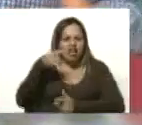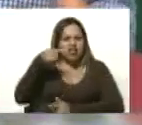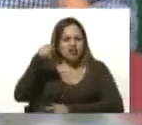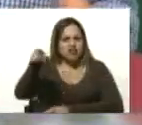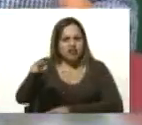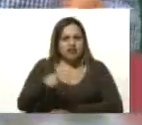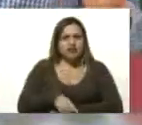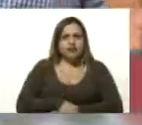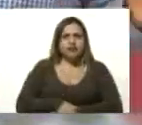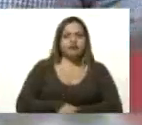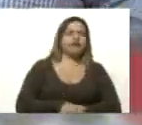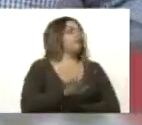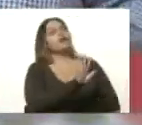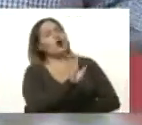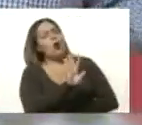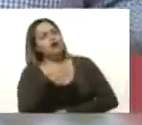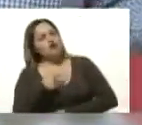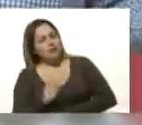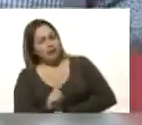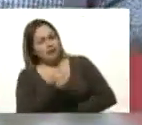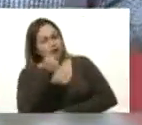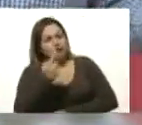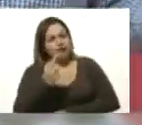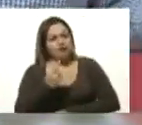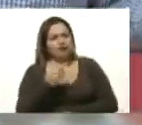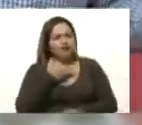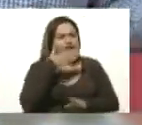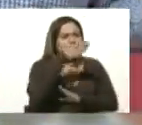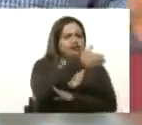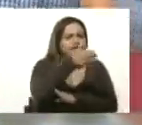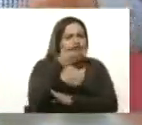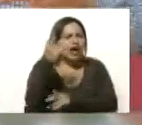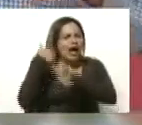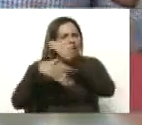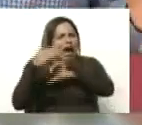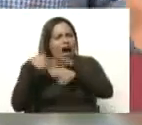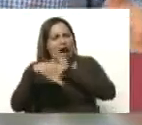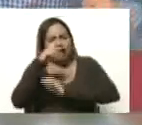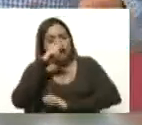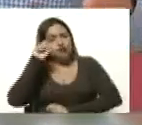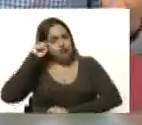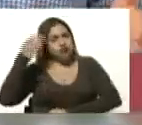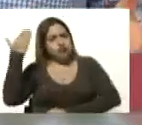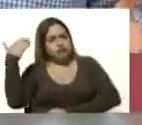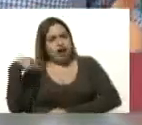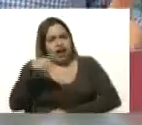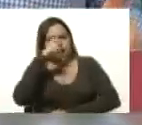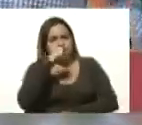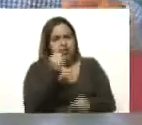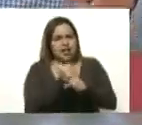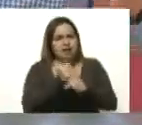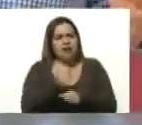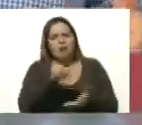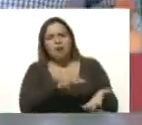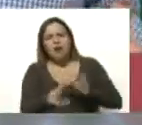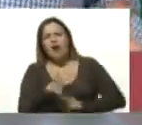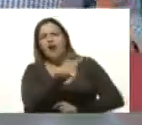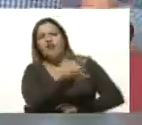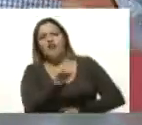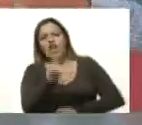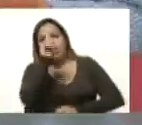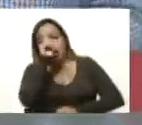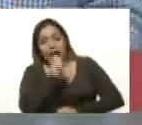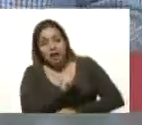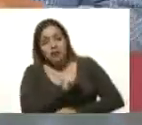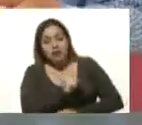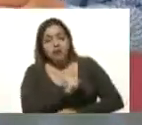Bueno, pues yo lo primero que hago es recorrer nuestra trayectoria. Ha sido una trayectoria de cerca de 20 años de aciertos